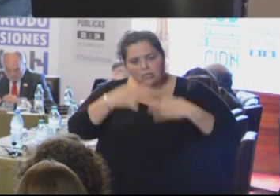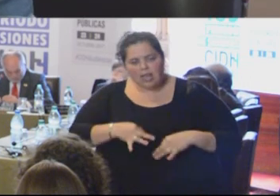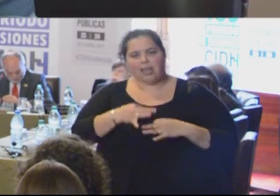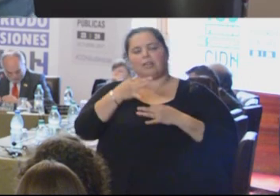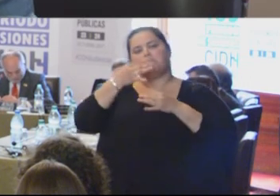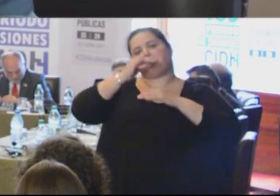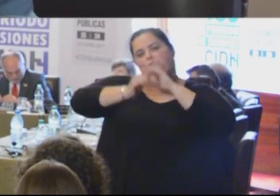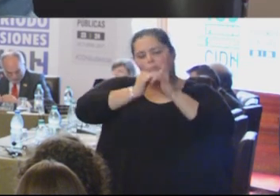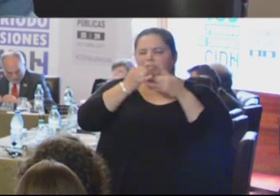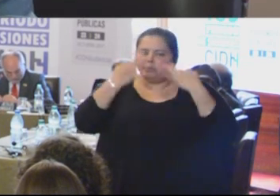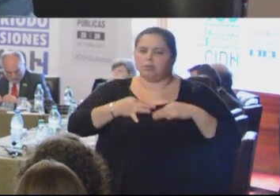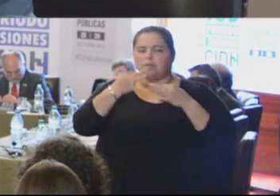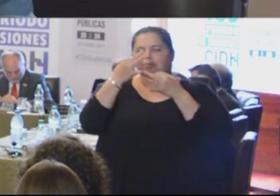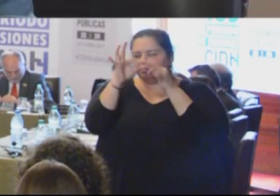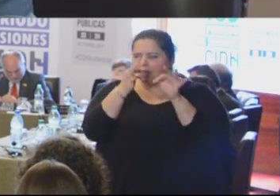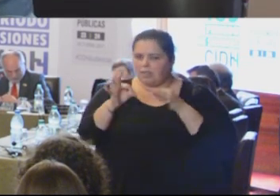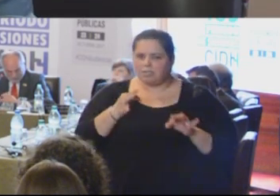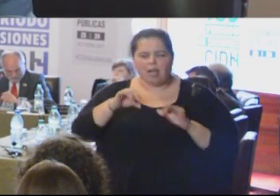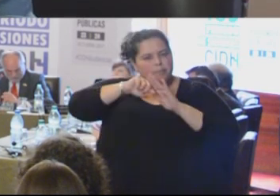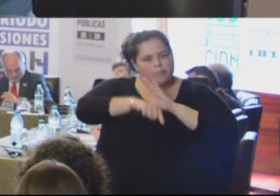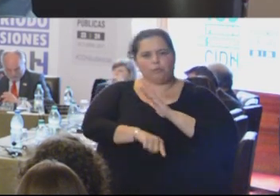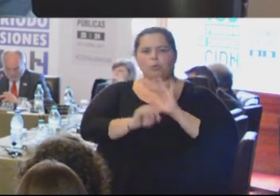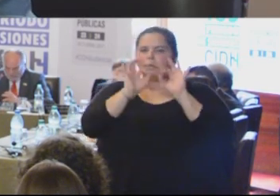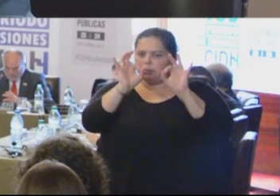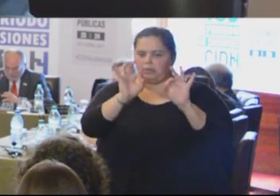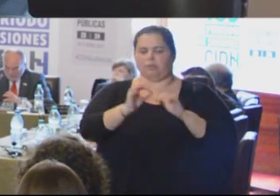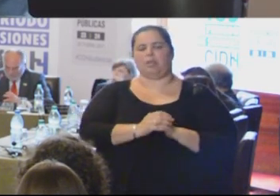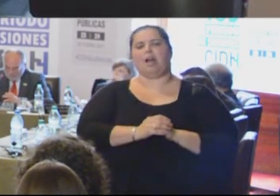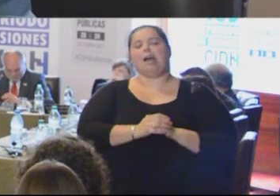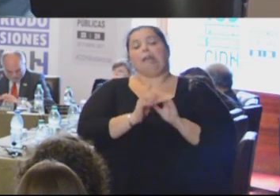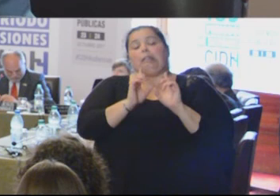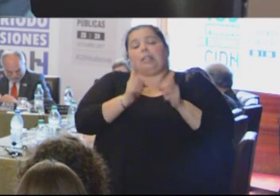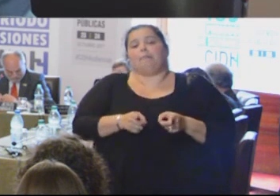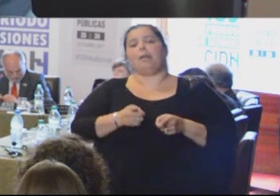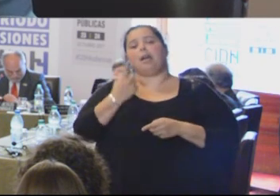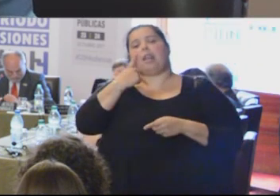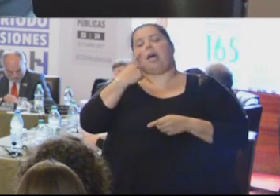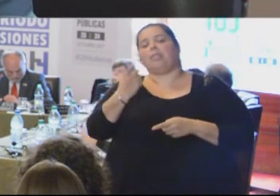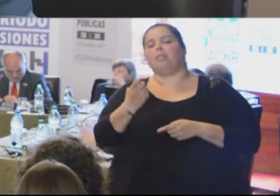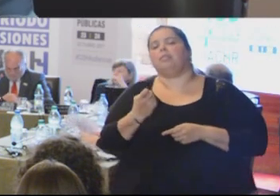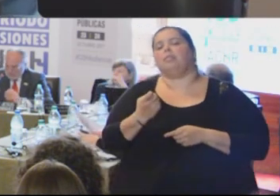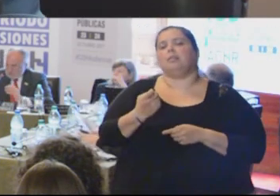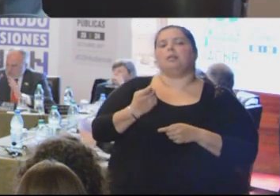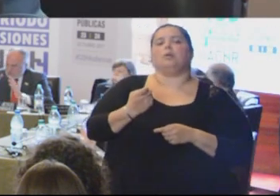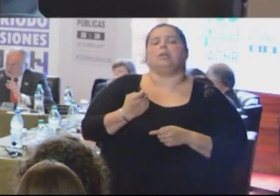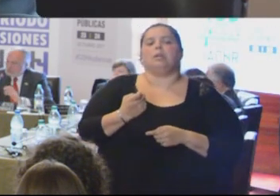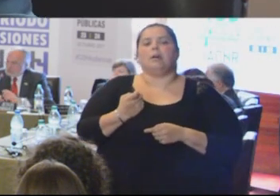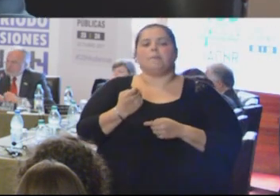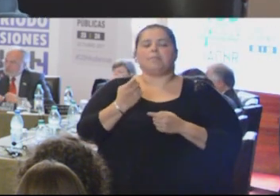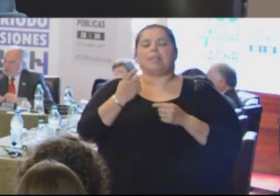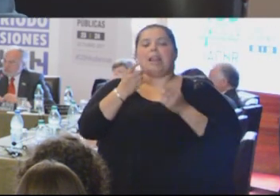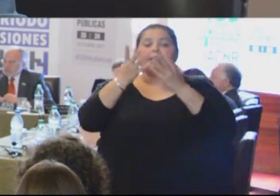sobre el particular advierto que él las